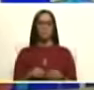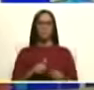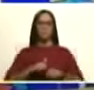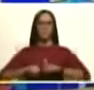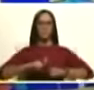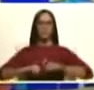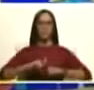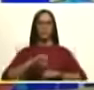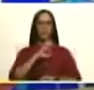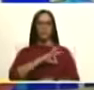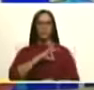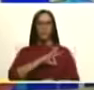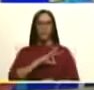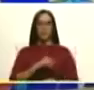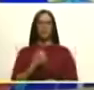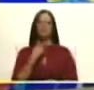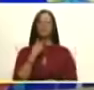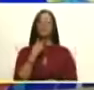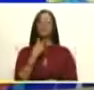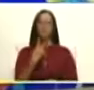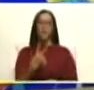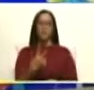sociales, voceros y voceras.